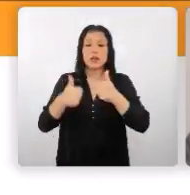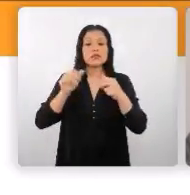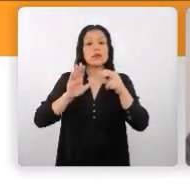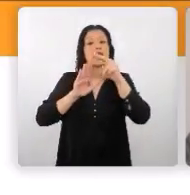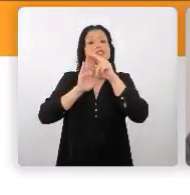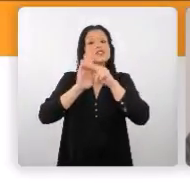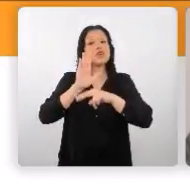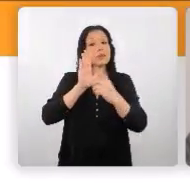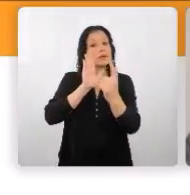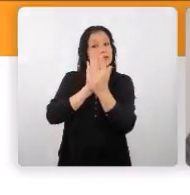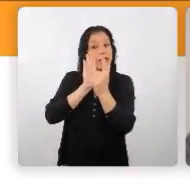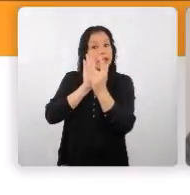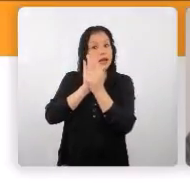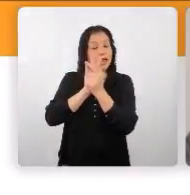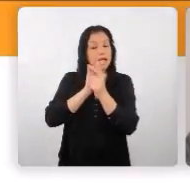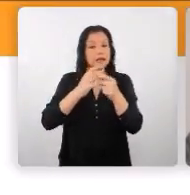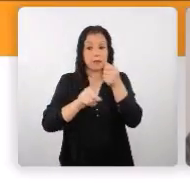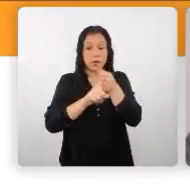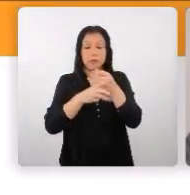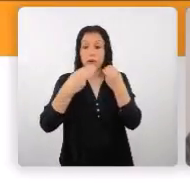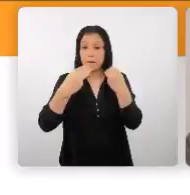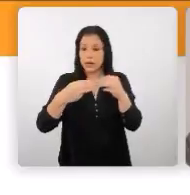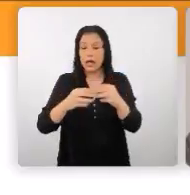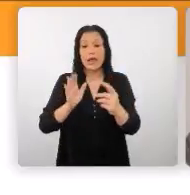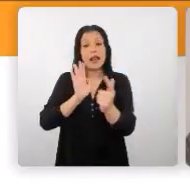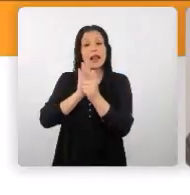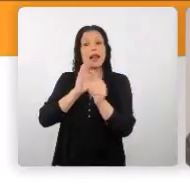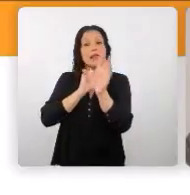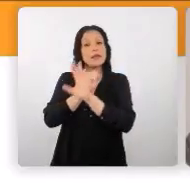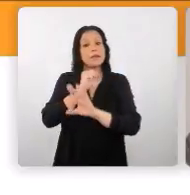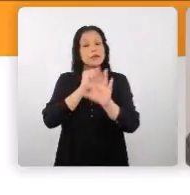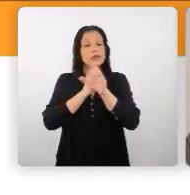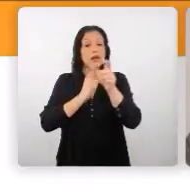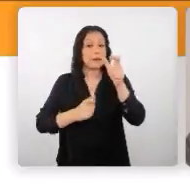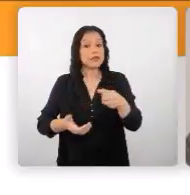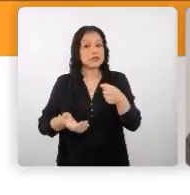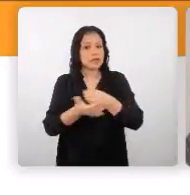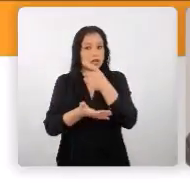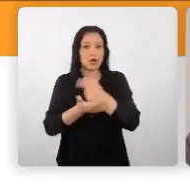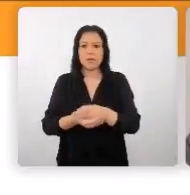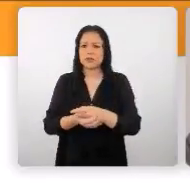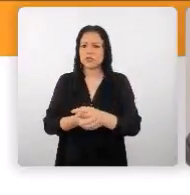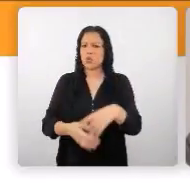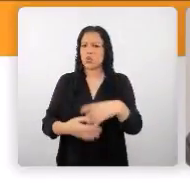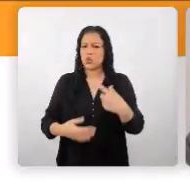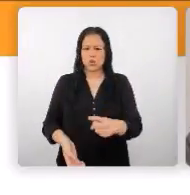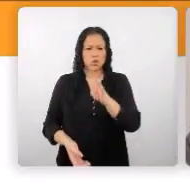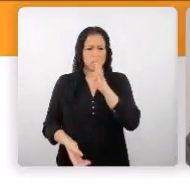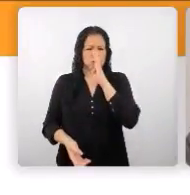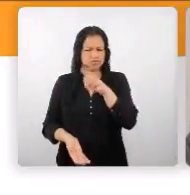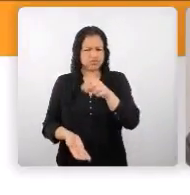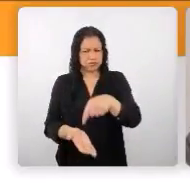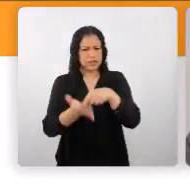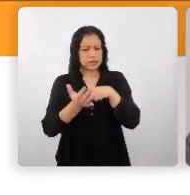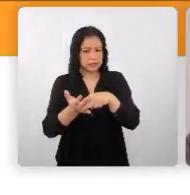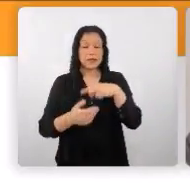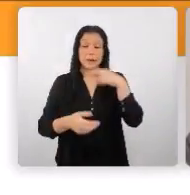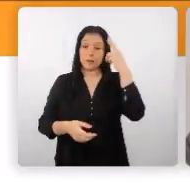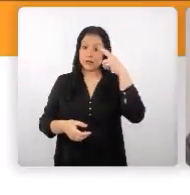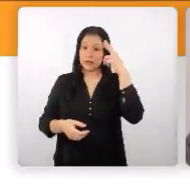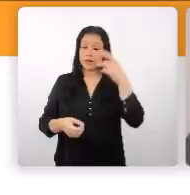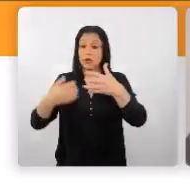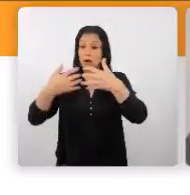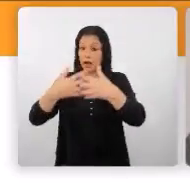normativas y las leyes del mercado. Las leyes de protección al consumidor son muy estrictas en Alemania y por eso los proveedores